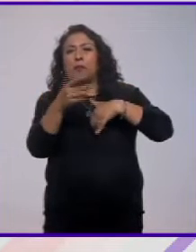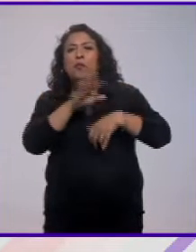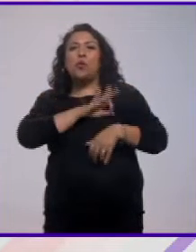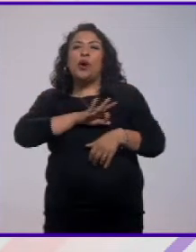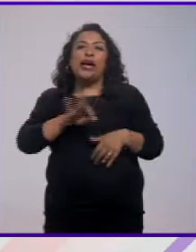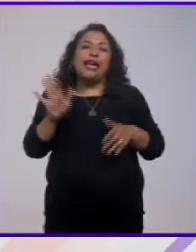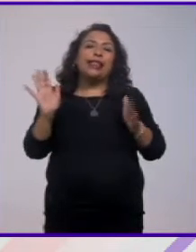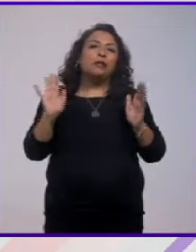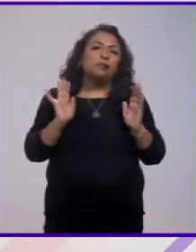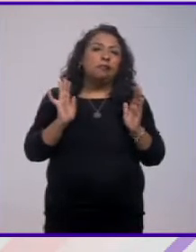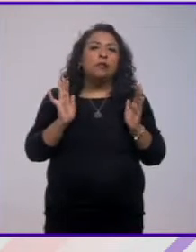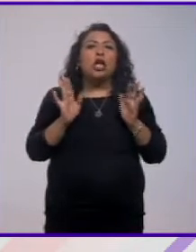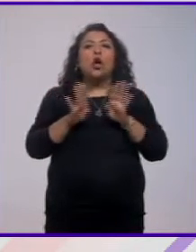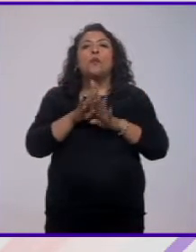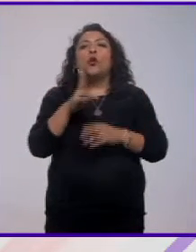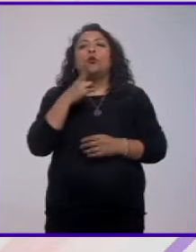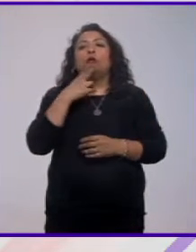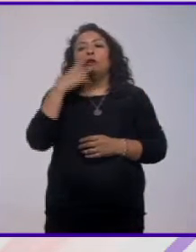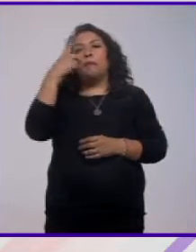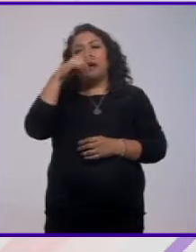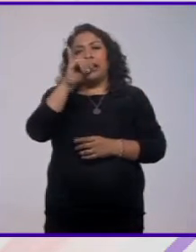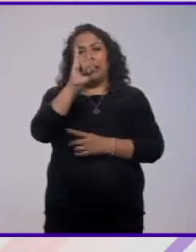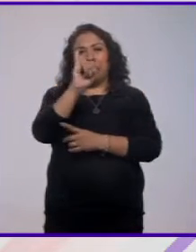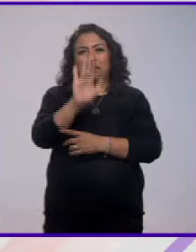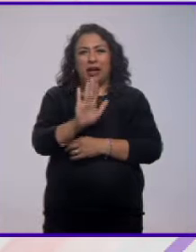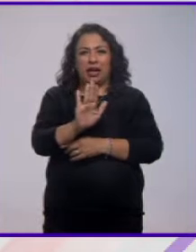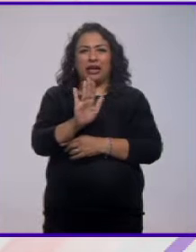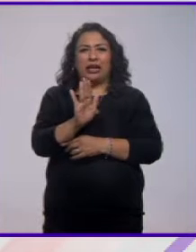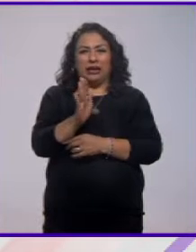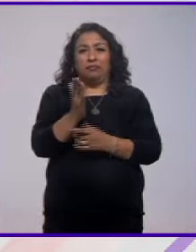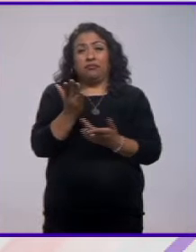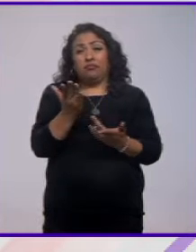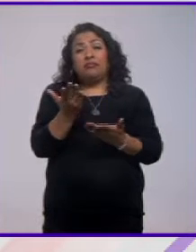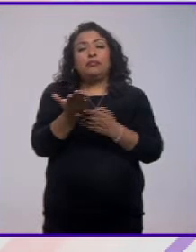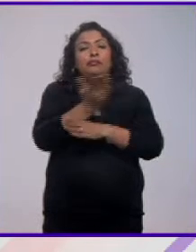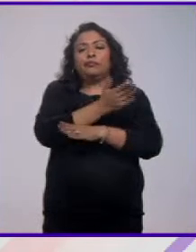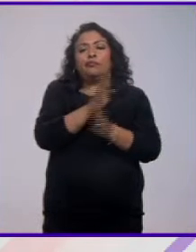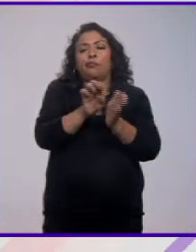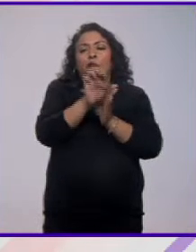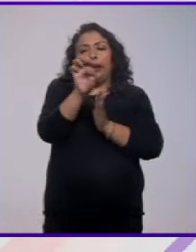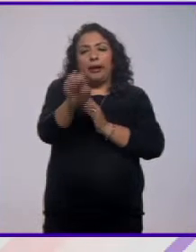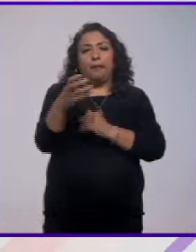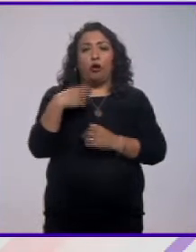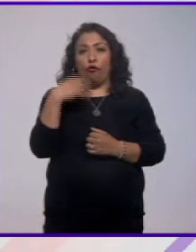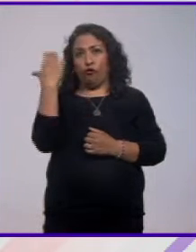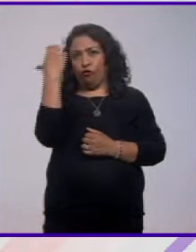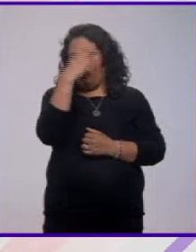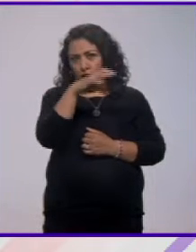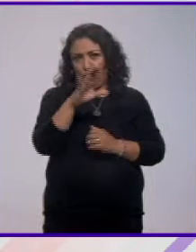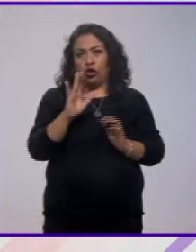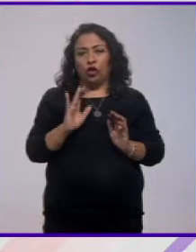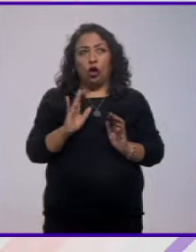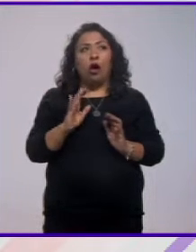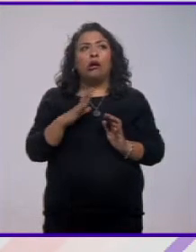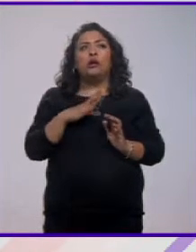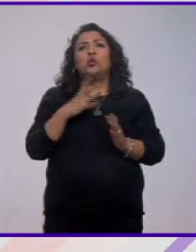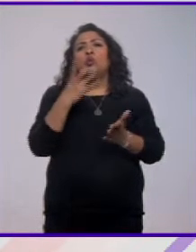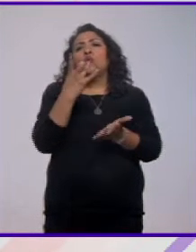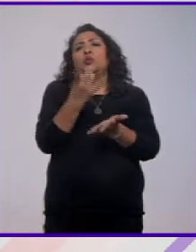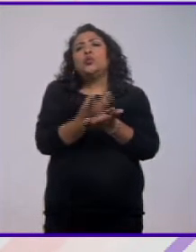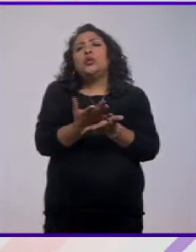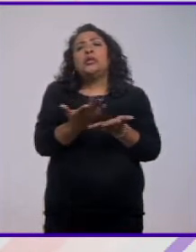posibles utilizaciones de la imagen, de forma que si antes, por ejemplo, la fotografía se